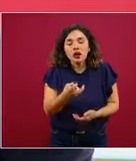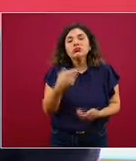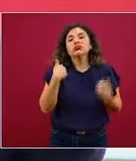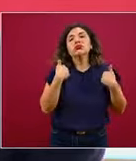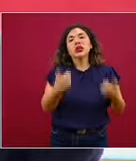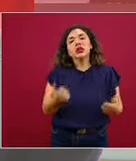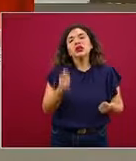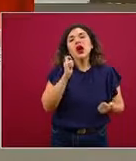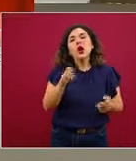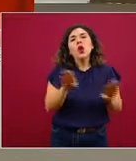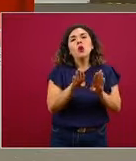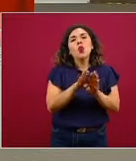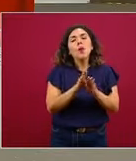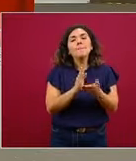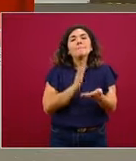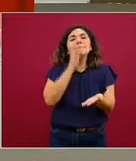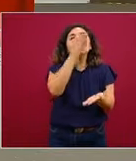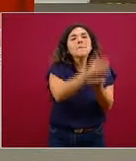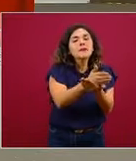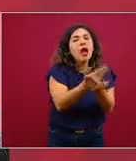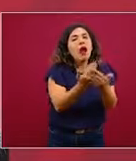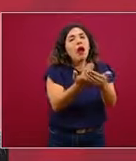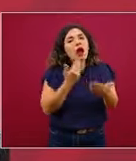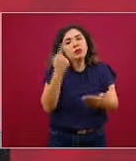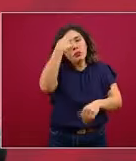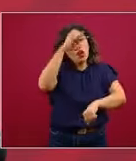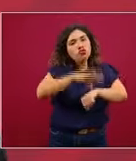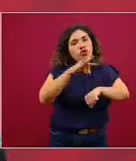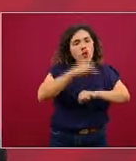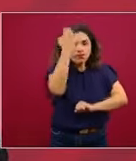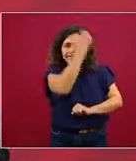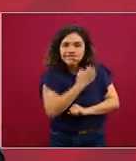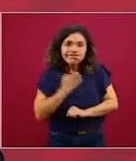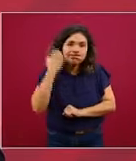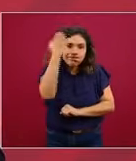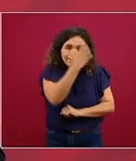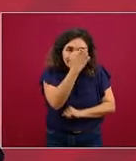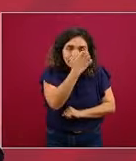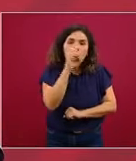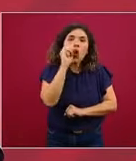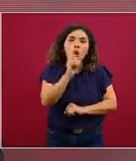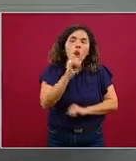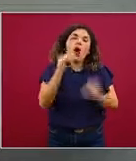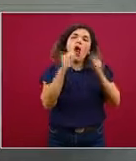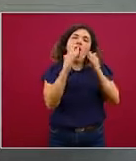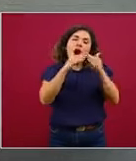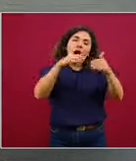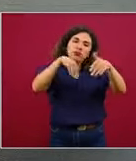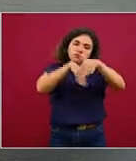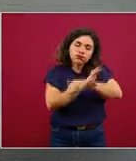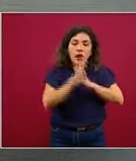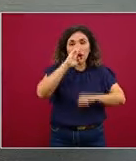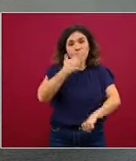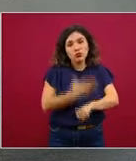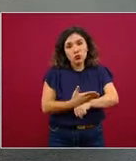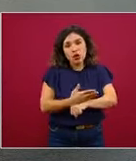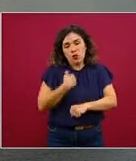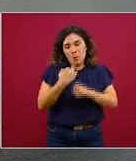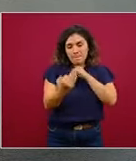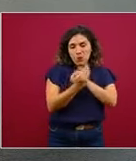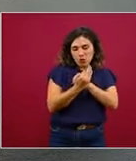de acudir a una consulta, acudir a un autorresguardo en la casa. Eso me protege a